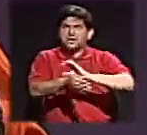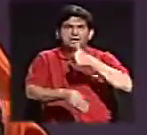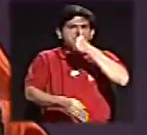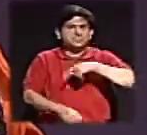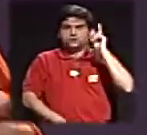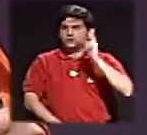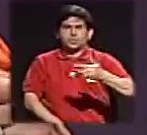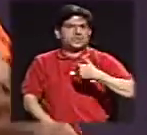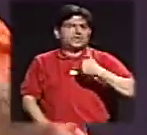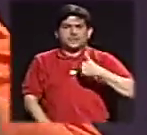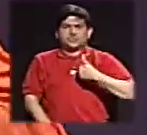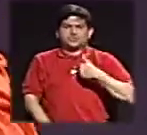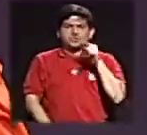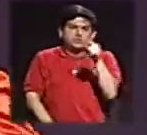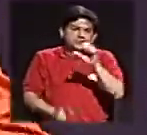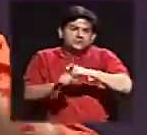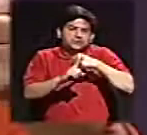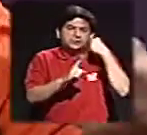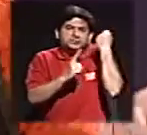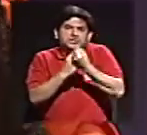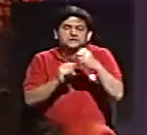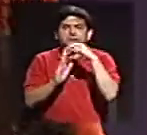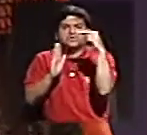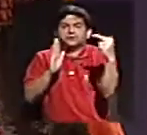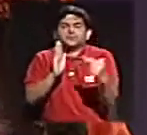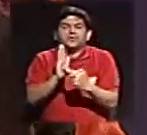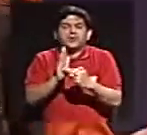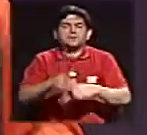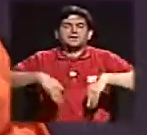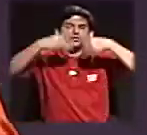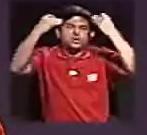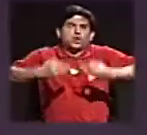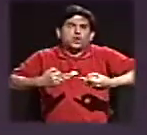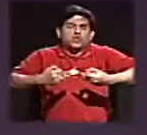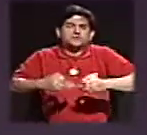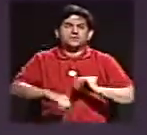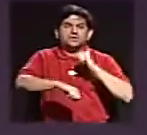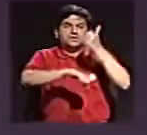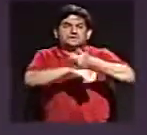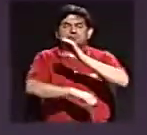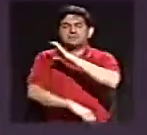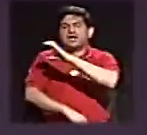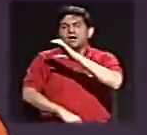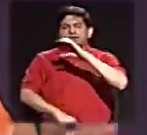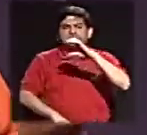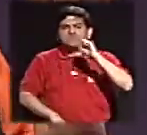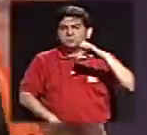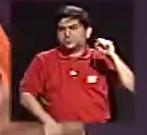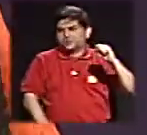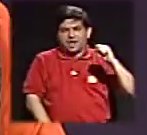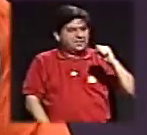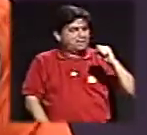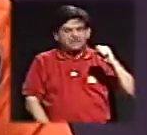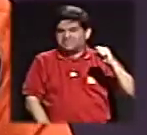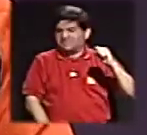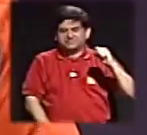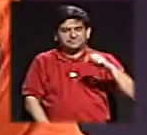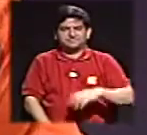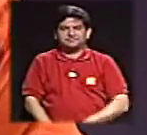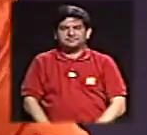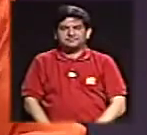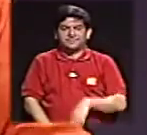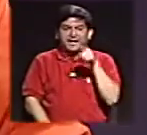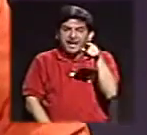estarían obligadas si es un reglamento o un decreto que dicta la Caja Costarricense de Seguro Social. En ese